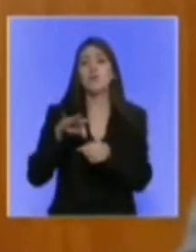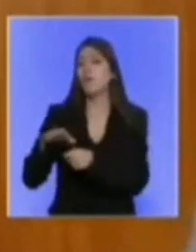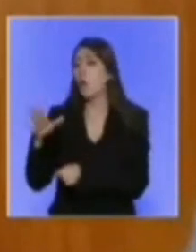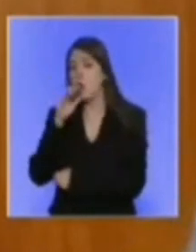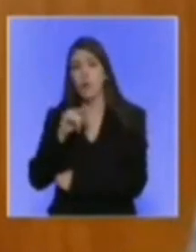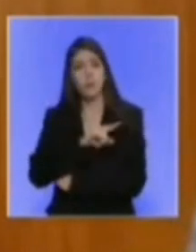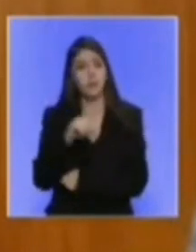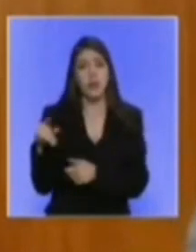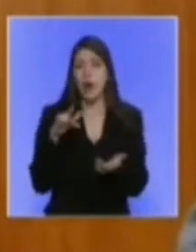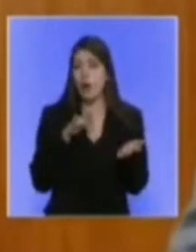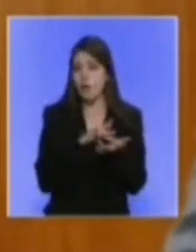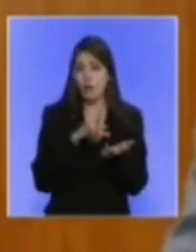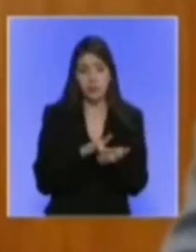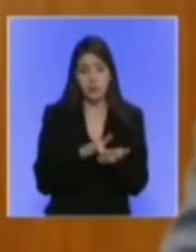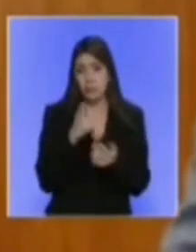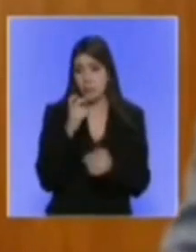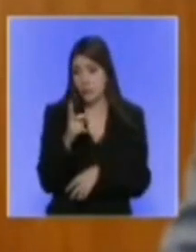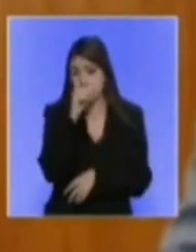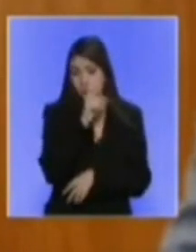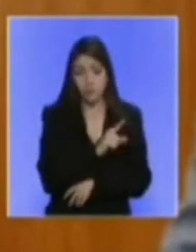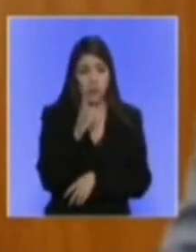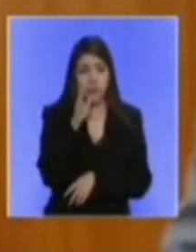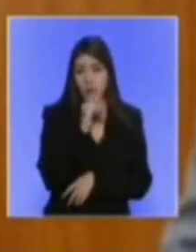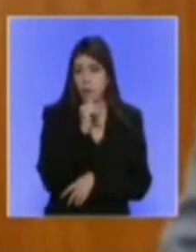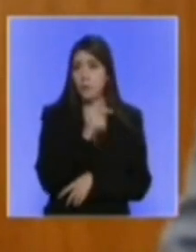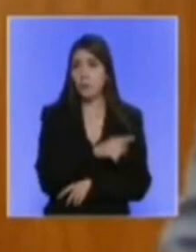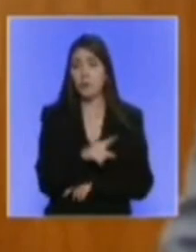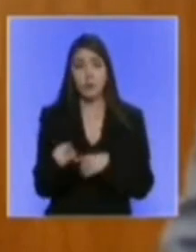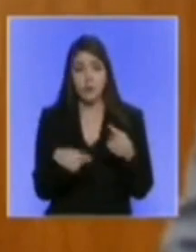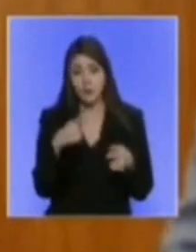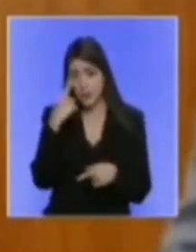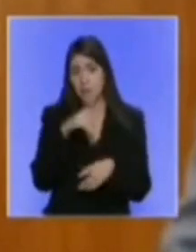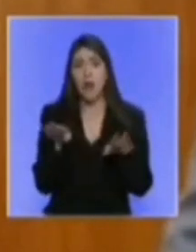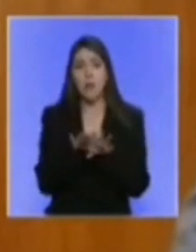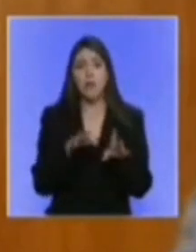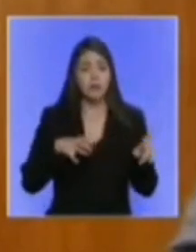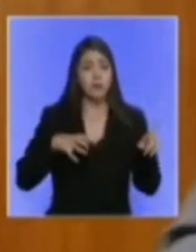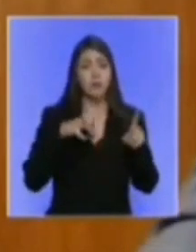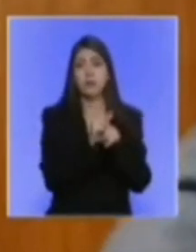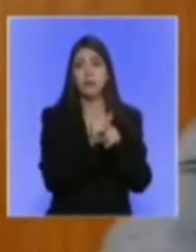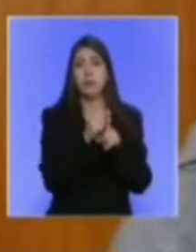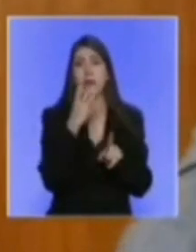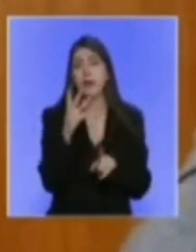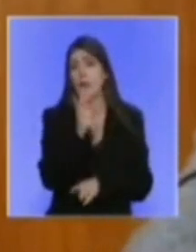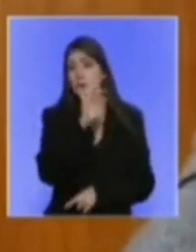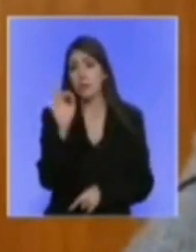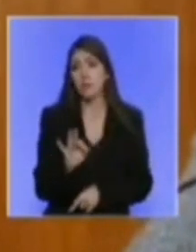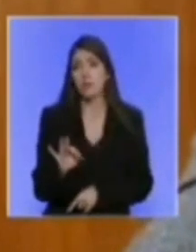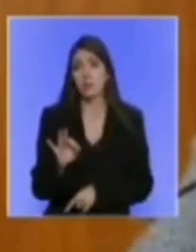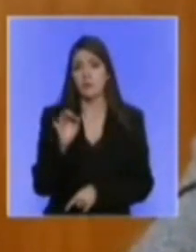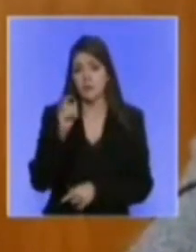están en una imposibilidad material de alcanzar el 3 por ciento requerido